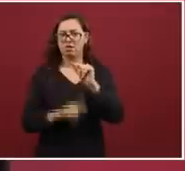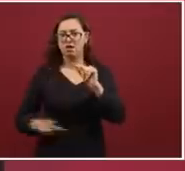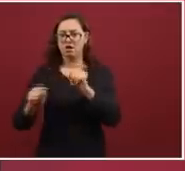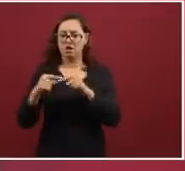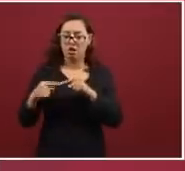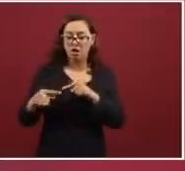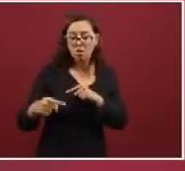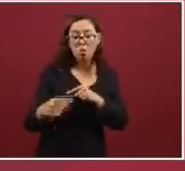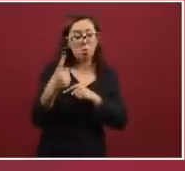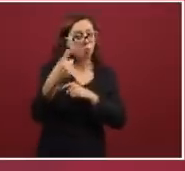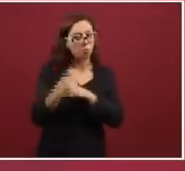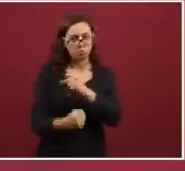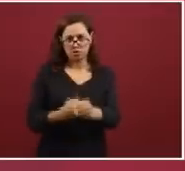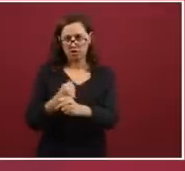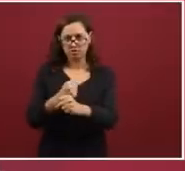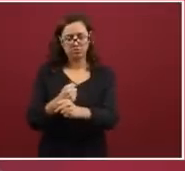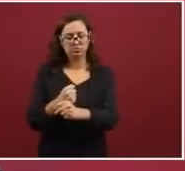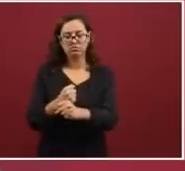porque